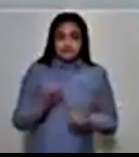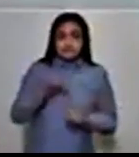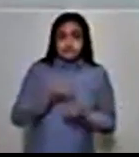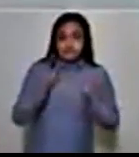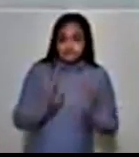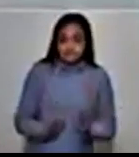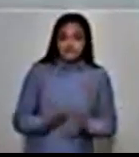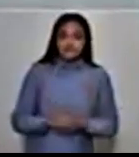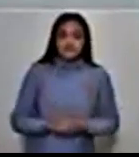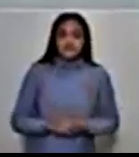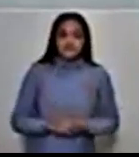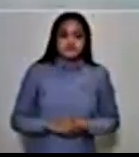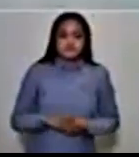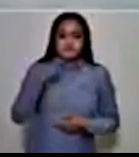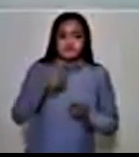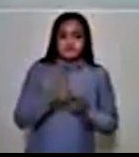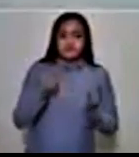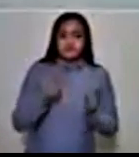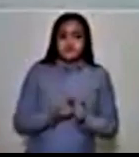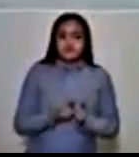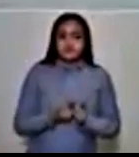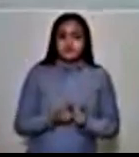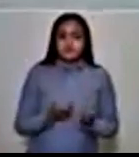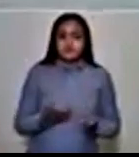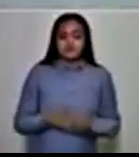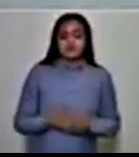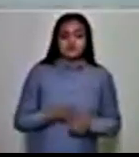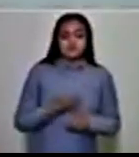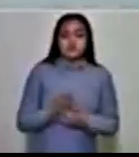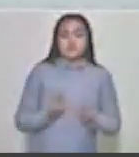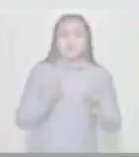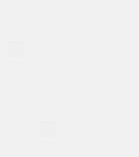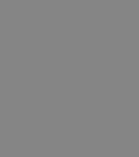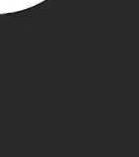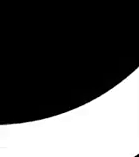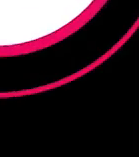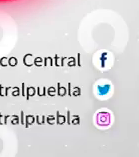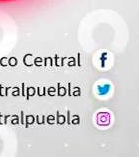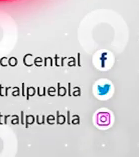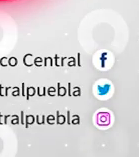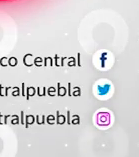aplicación del biológico para este grupo etario. Ya en tema COVID tenemos hasta